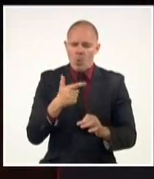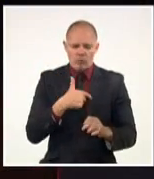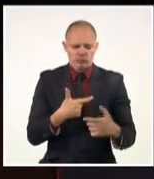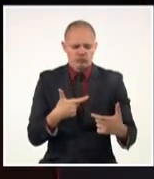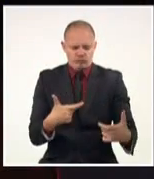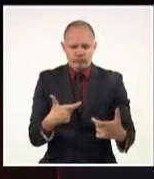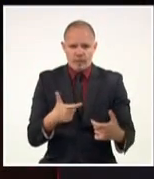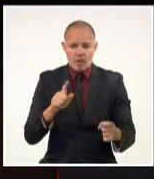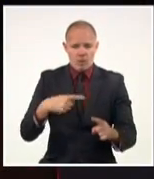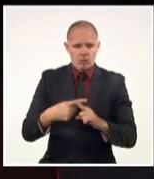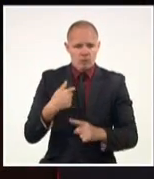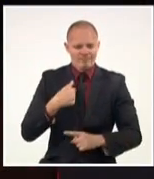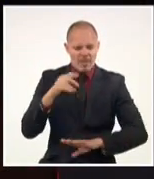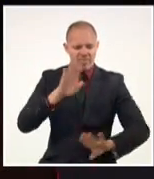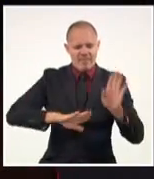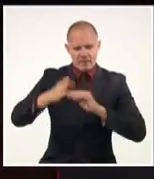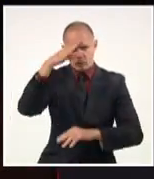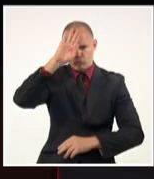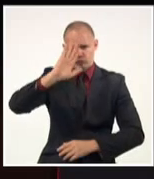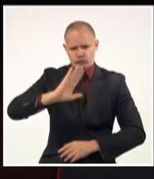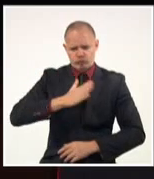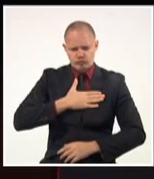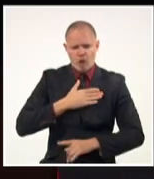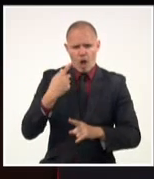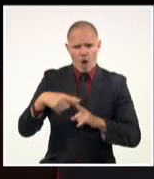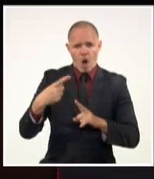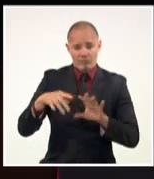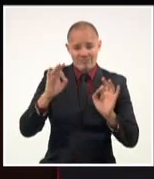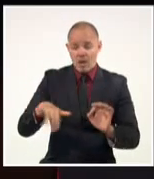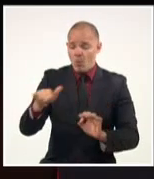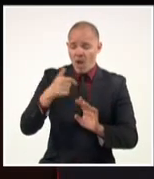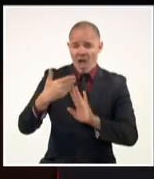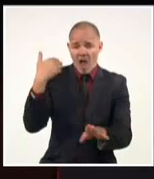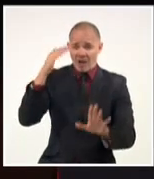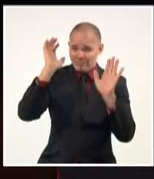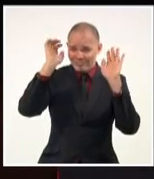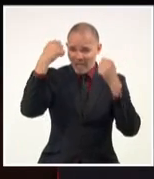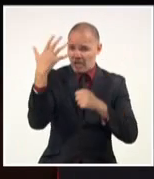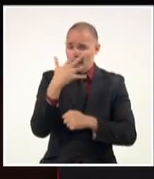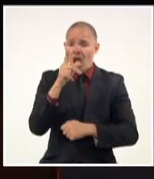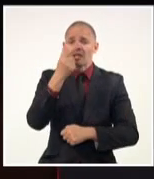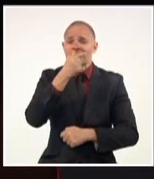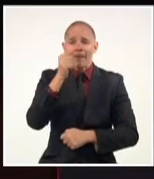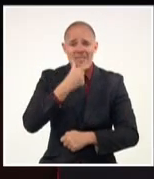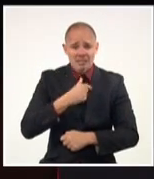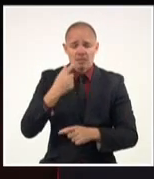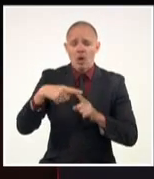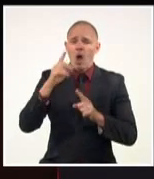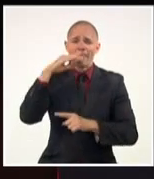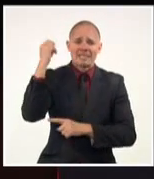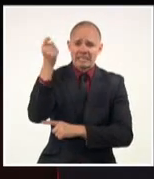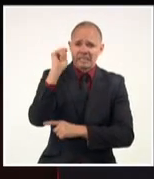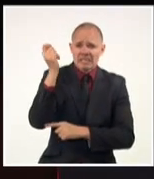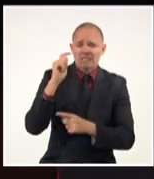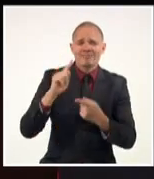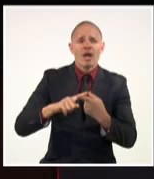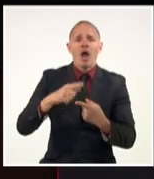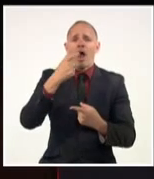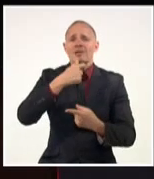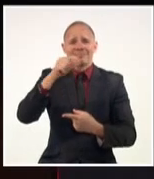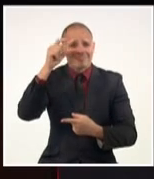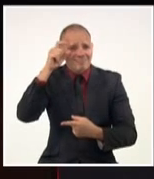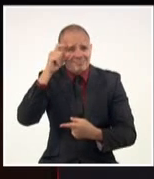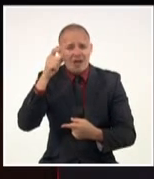principios innegociables que antes Céspedes, Agramonte, Maceo, Gómez y tantos líderes